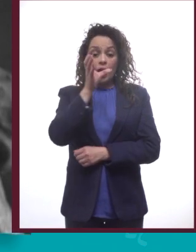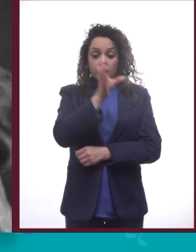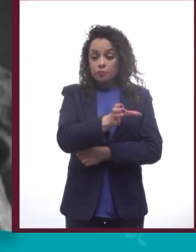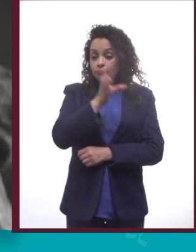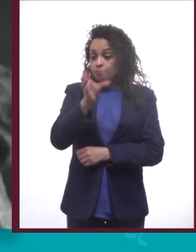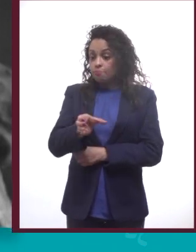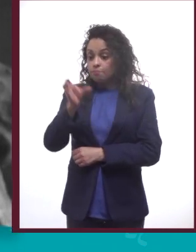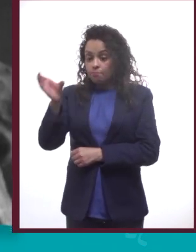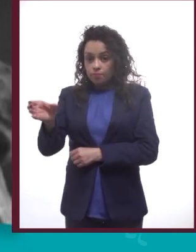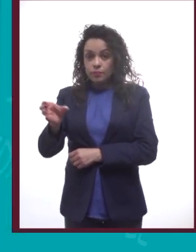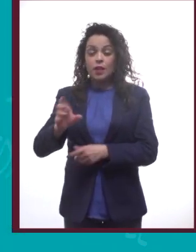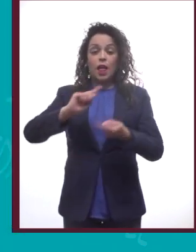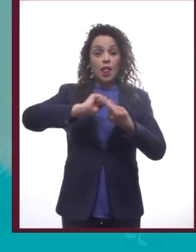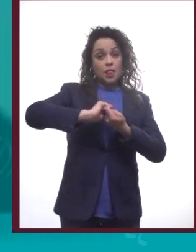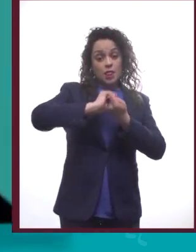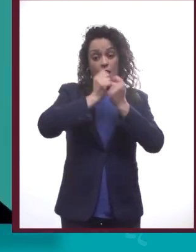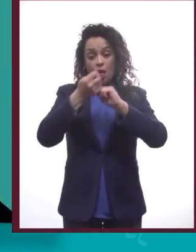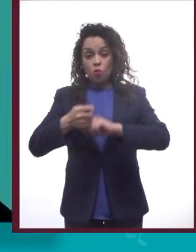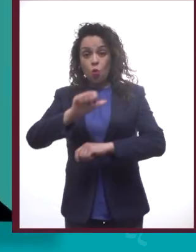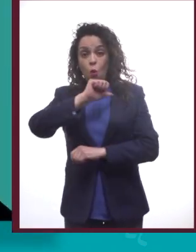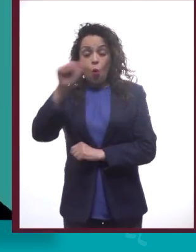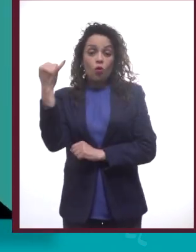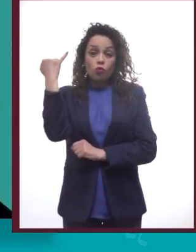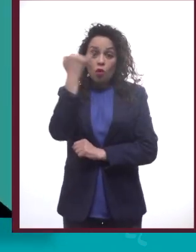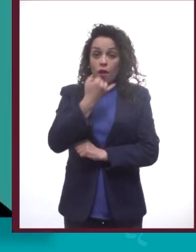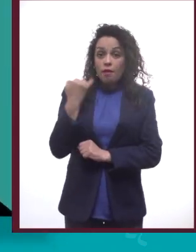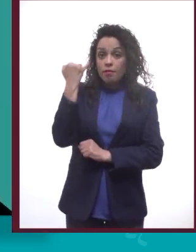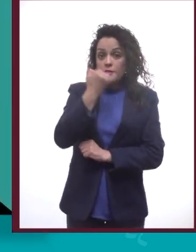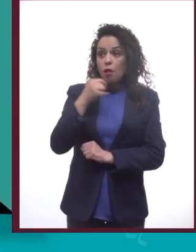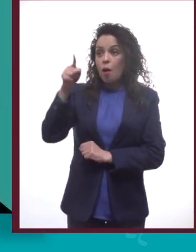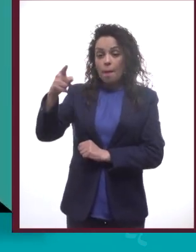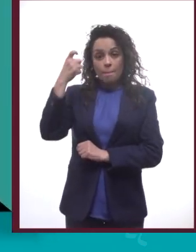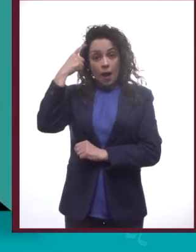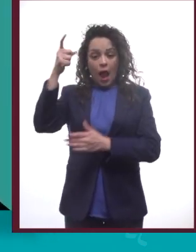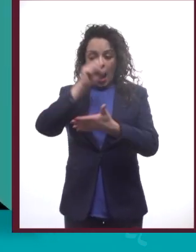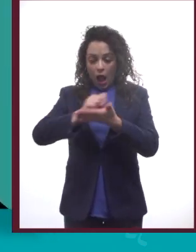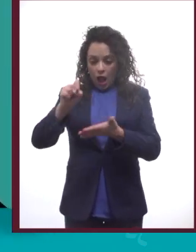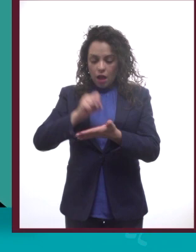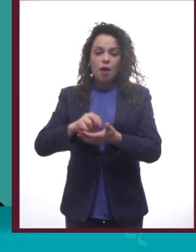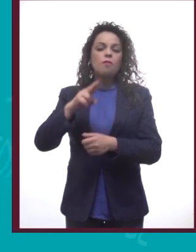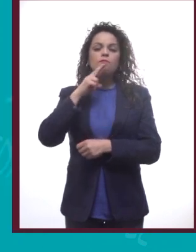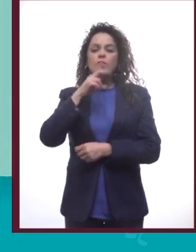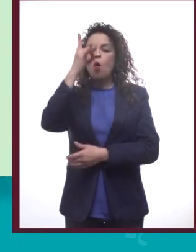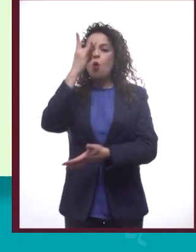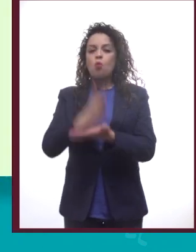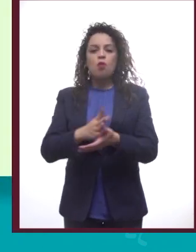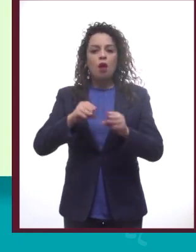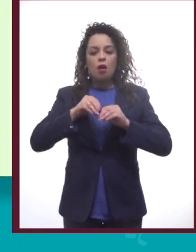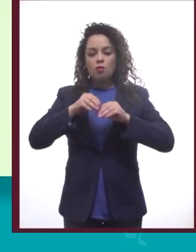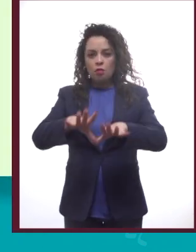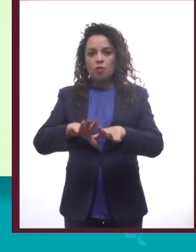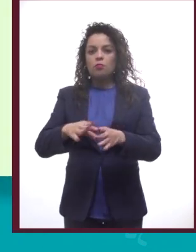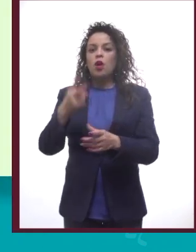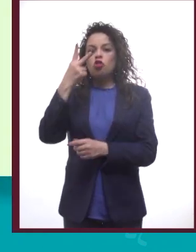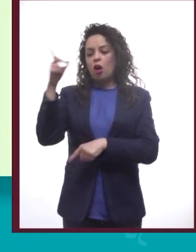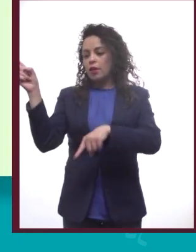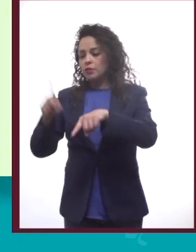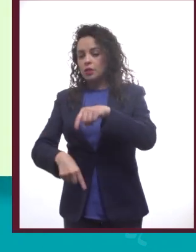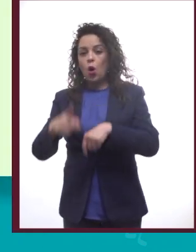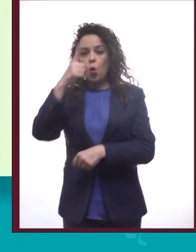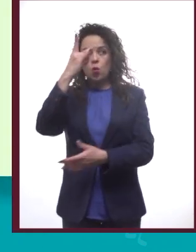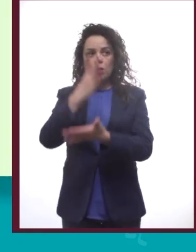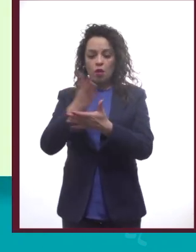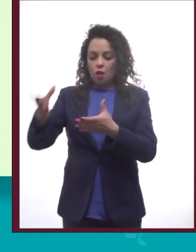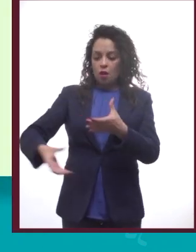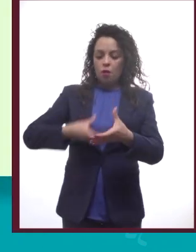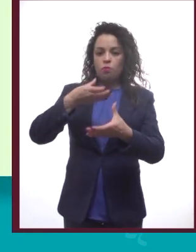3 tomos. Cuando fue traducida a otros idiomas, los editores tomaron la decisión de publicarla en un solo tomo y omitir